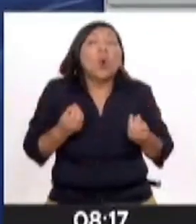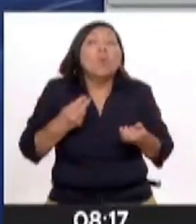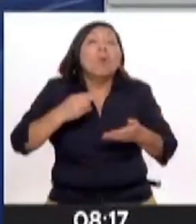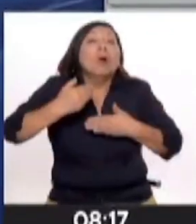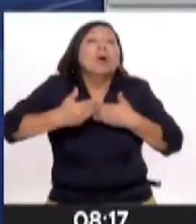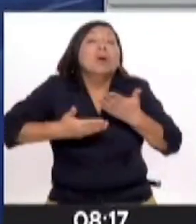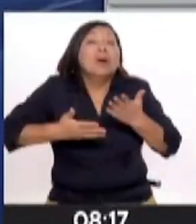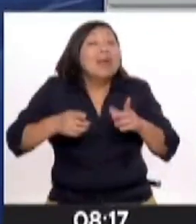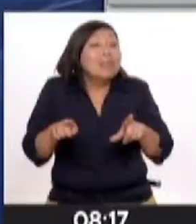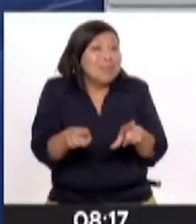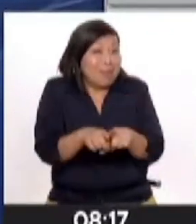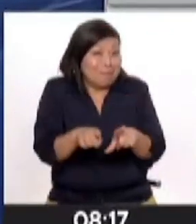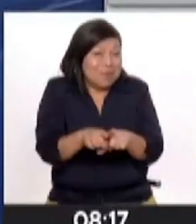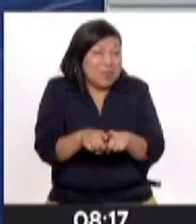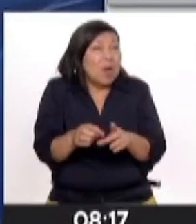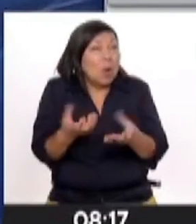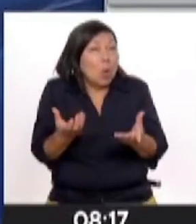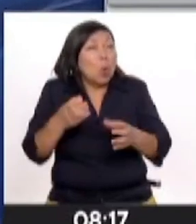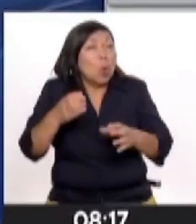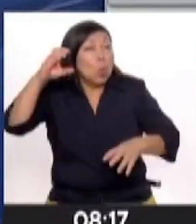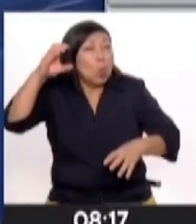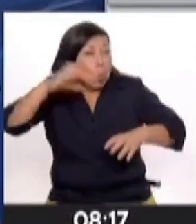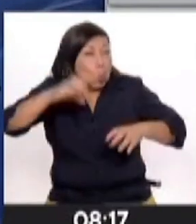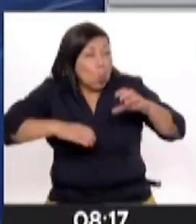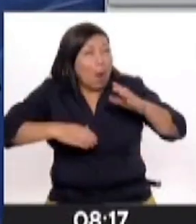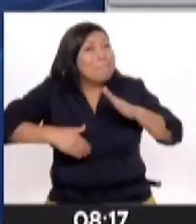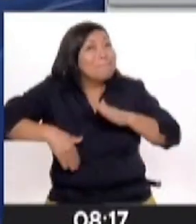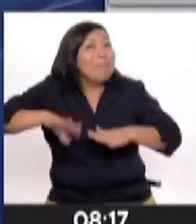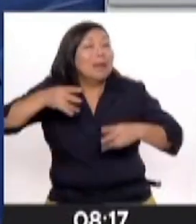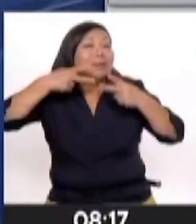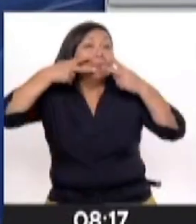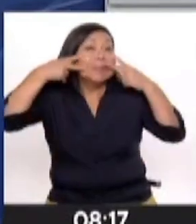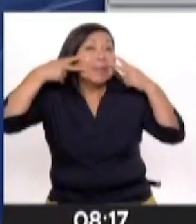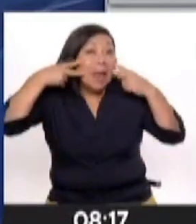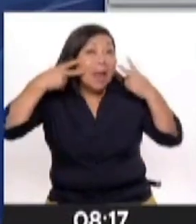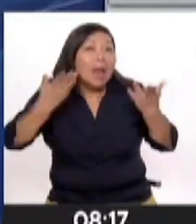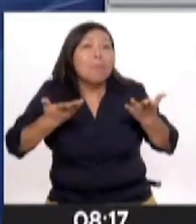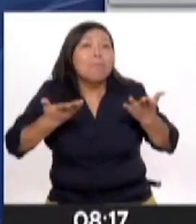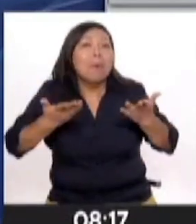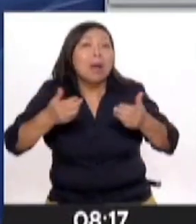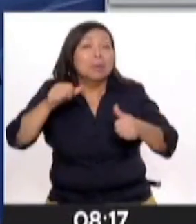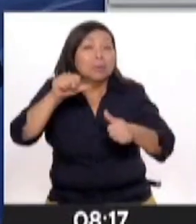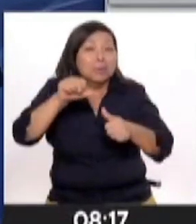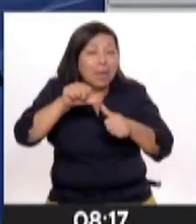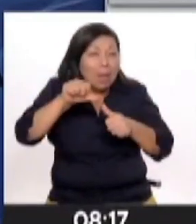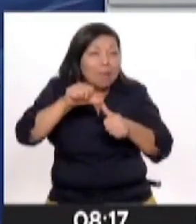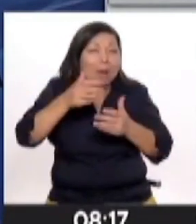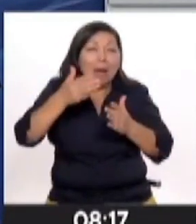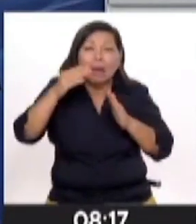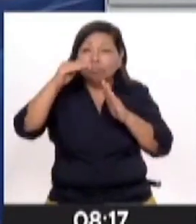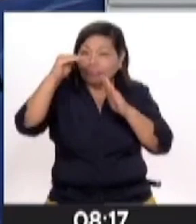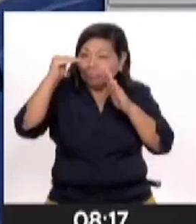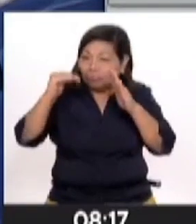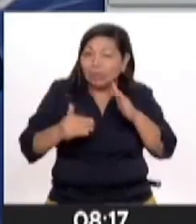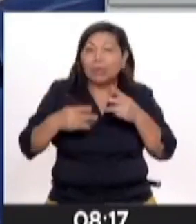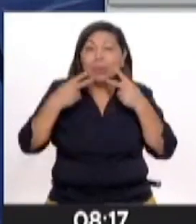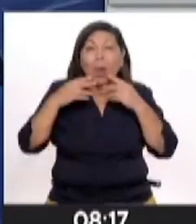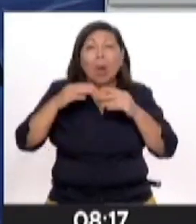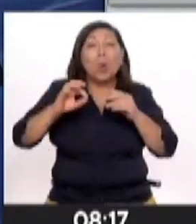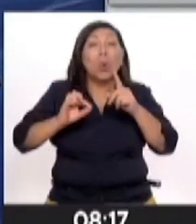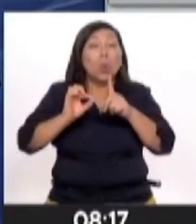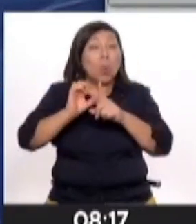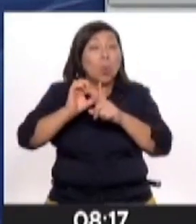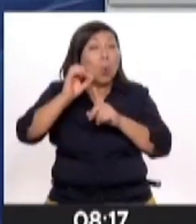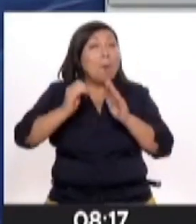generan es también lo que es lluvia en la parte de la selva, tanto selva sur como selva centro como selva norte, y también tenemos descenso de temperaturas.